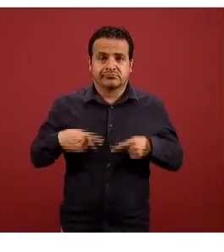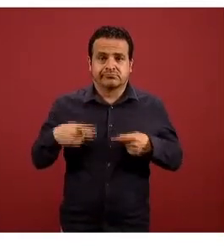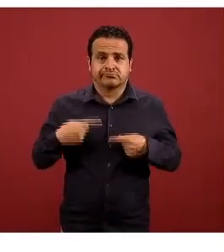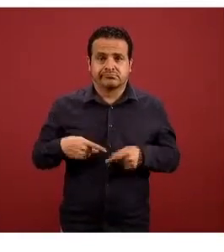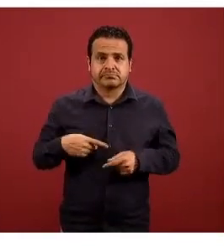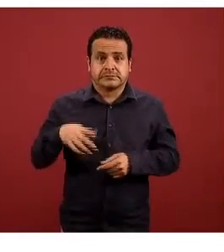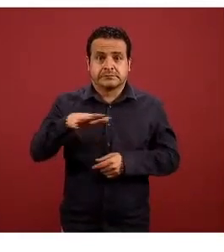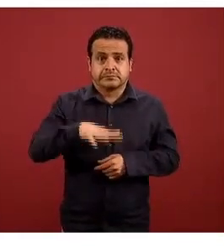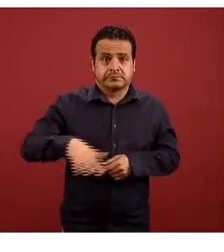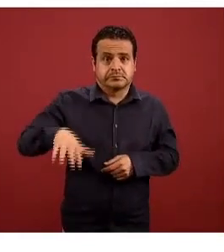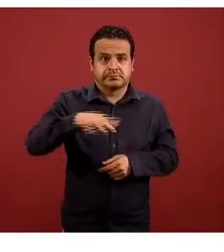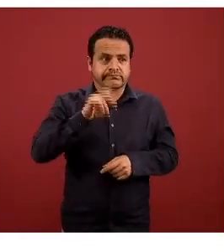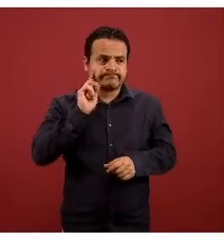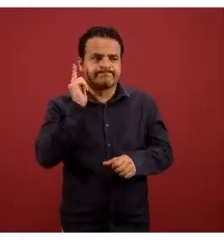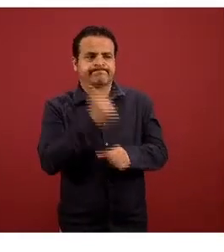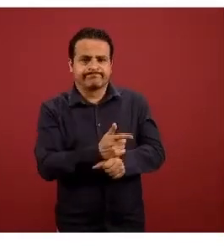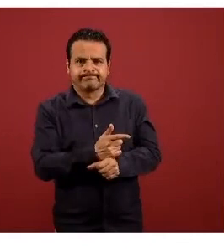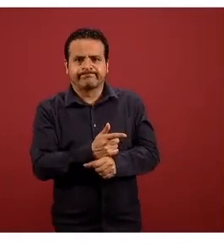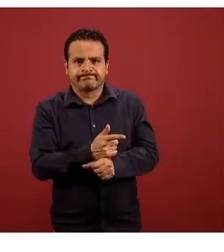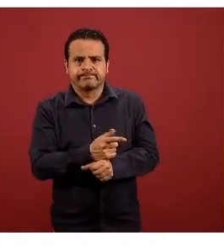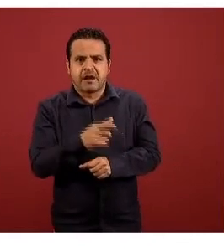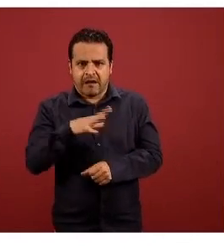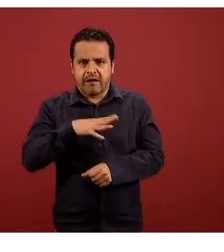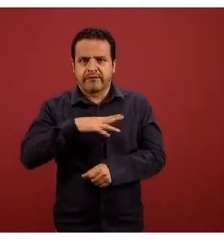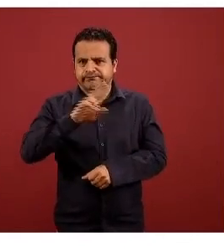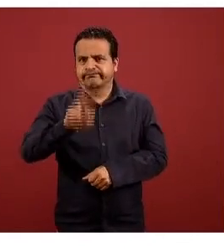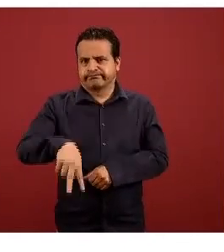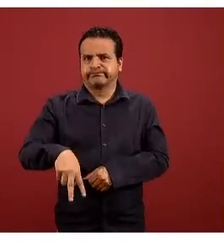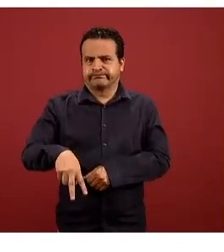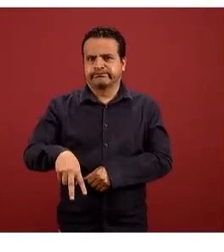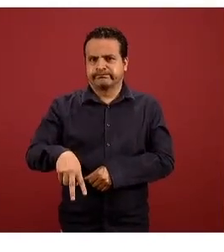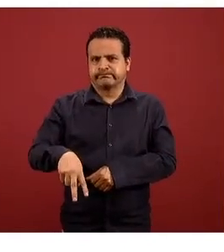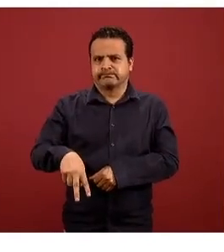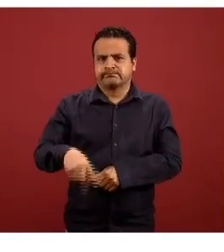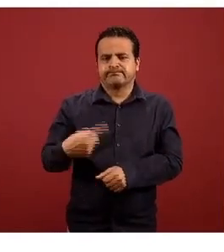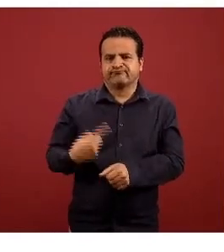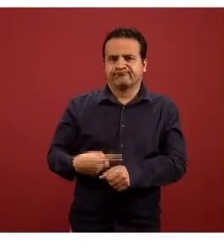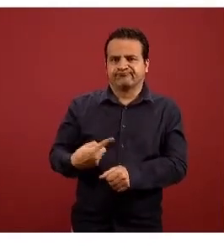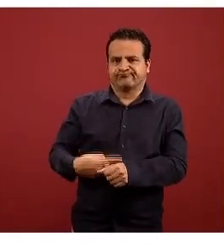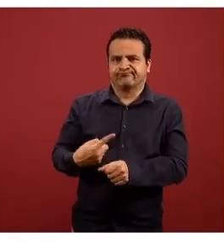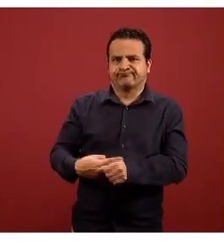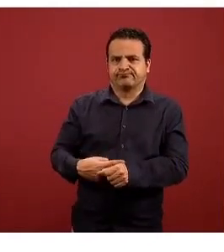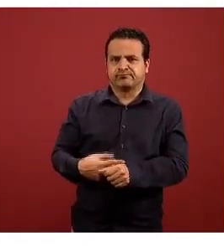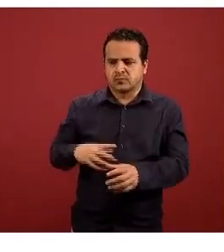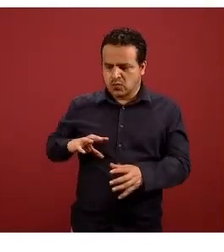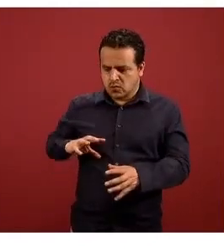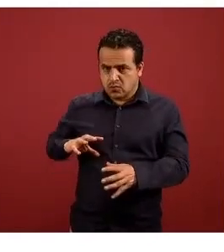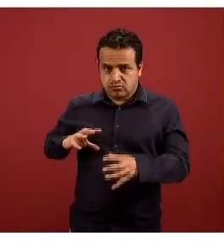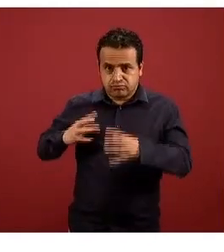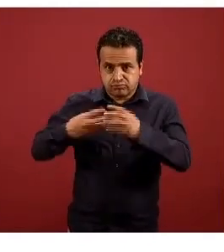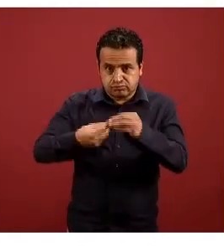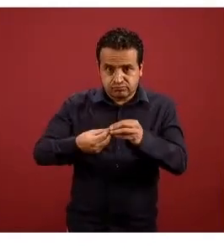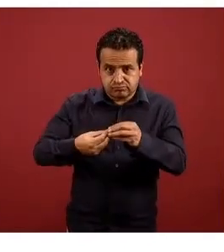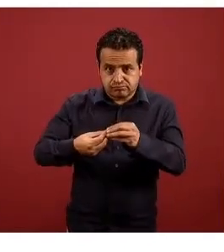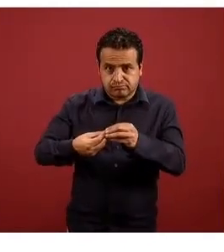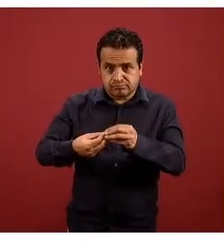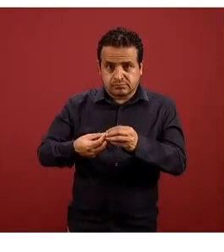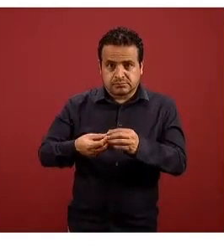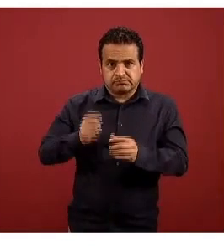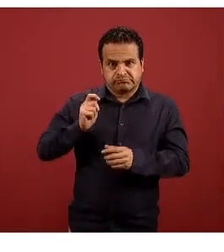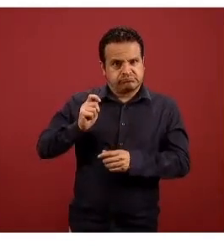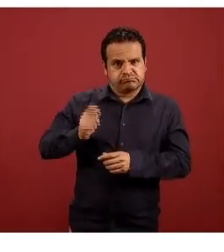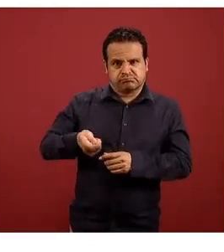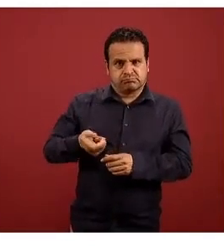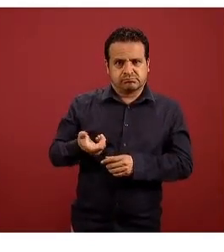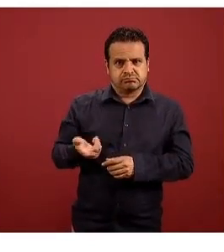confirmadas para la enfermedad esto es esto lógicamente se ha acumulado no es decir es el acumulado quiere decir que en el